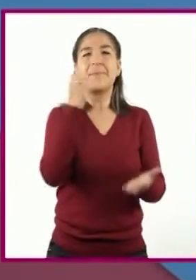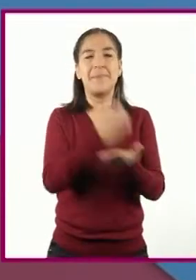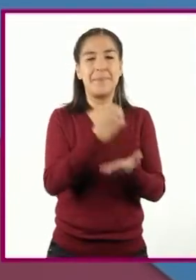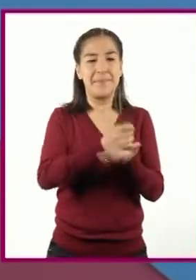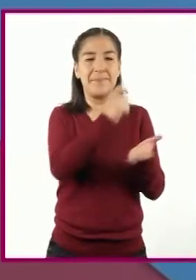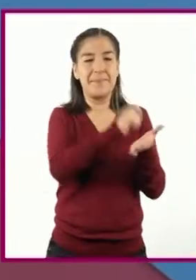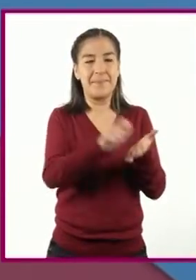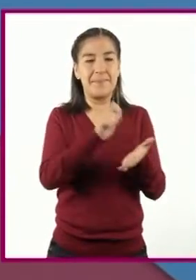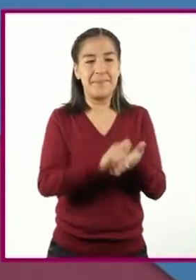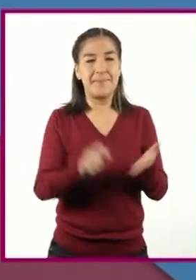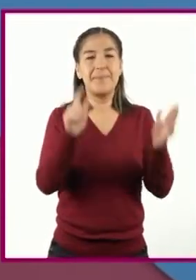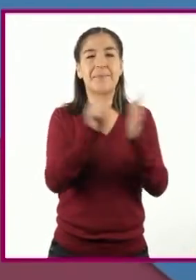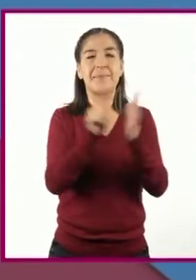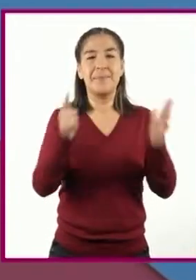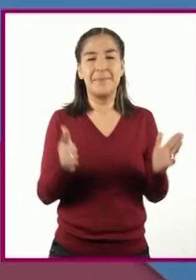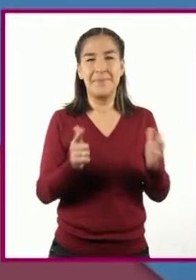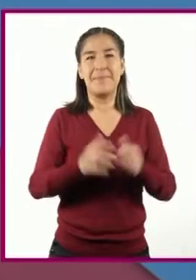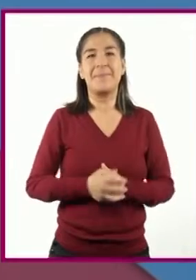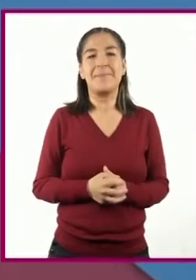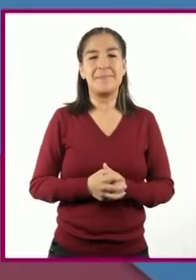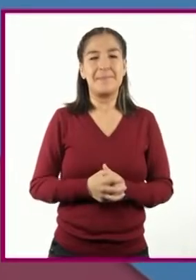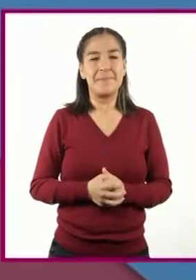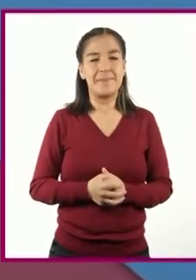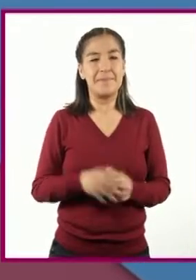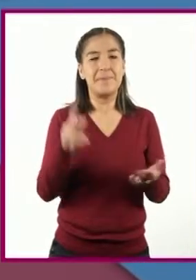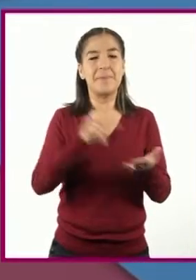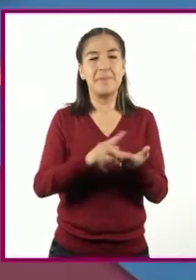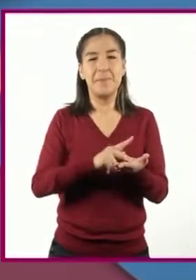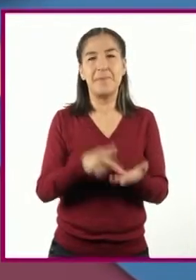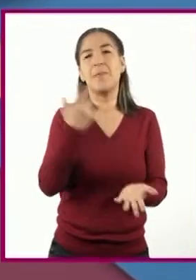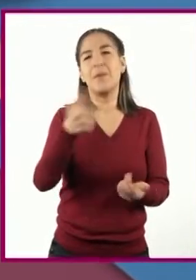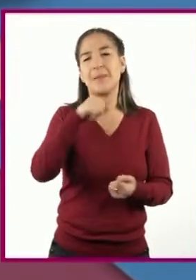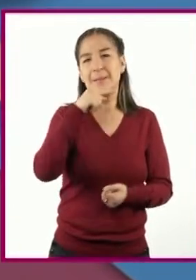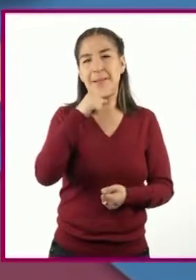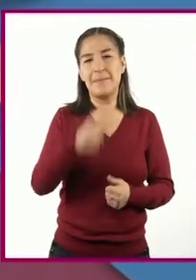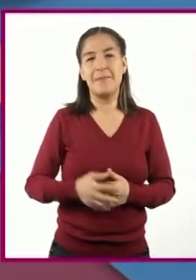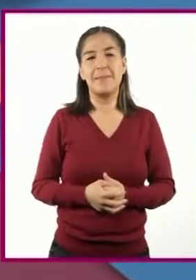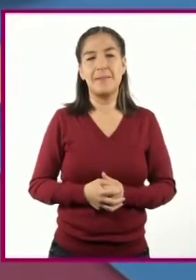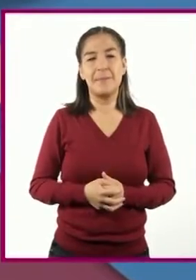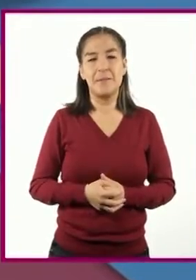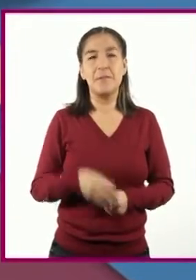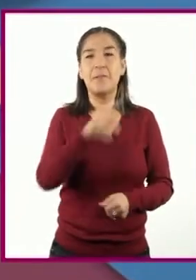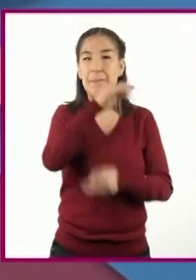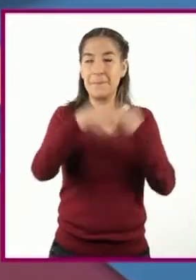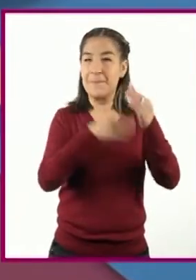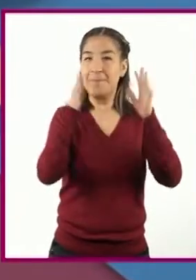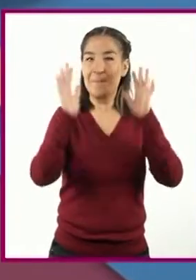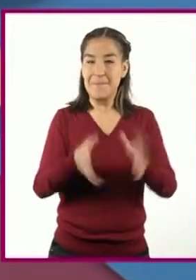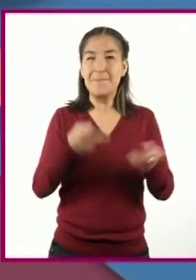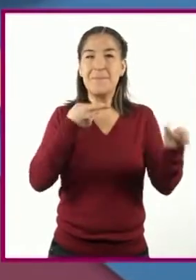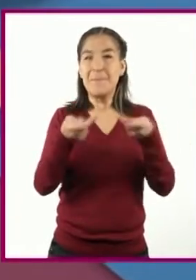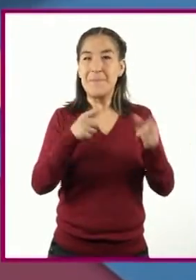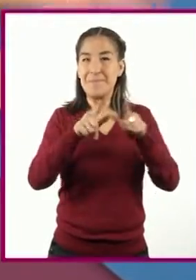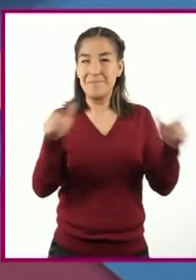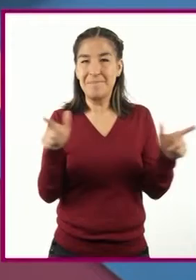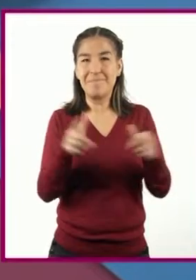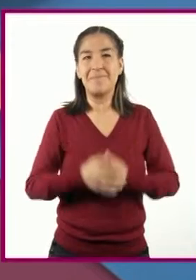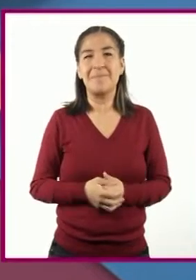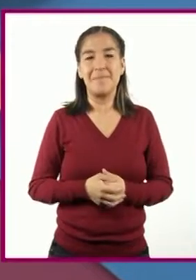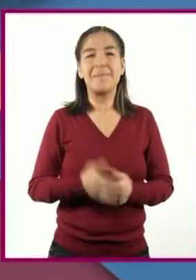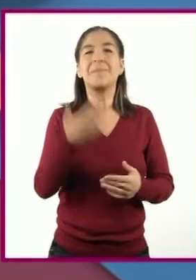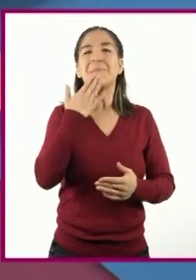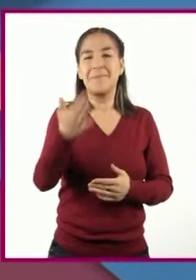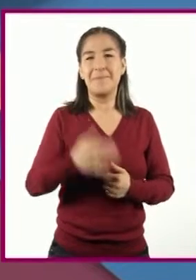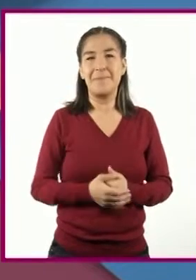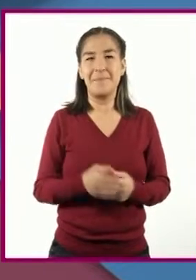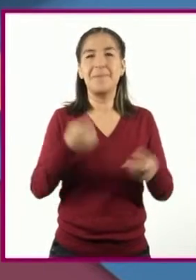notas, libro de texto, bolígrafo o lápiz. ¿Están todas y todos preparados? Muy